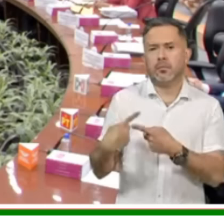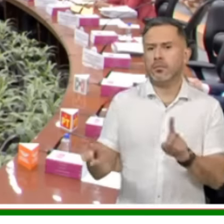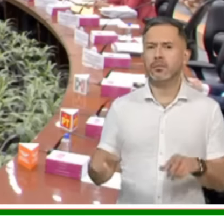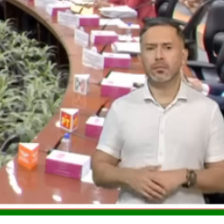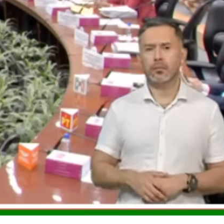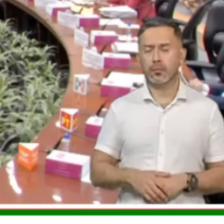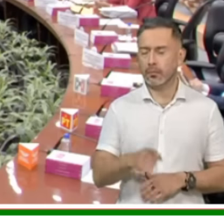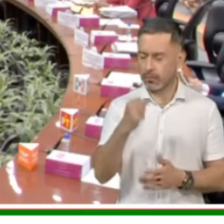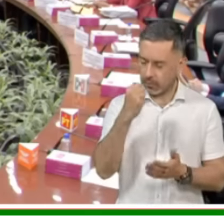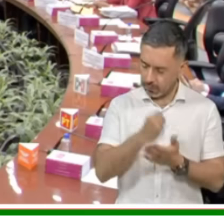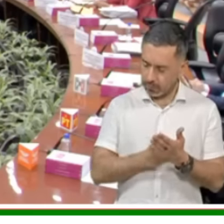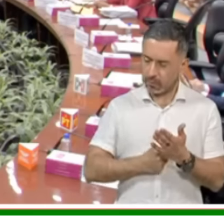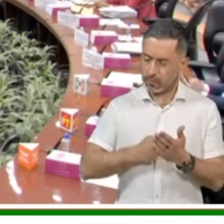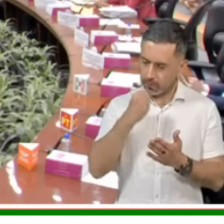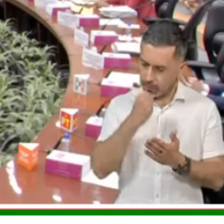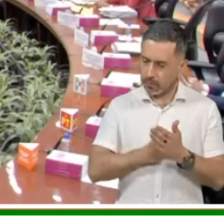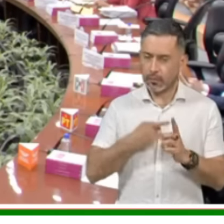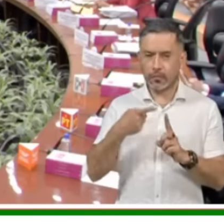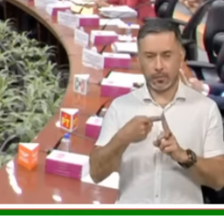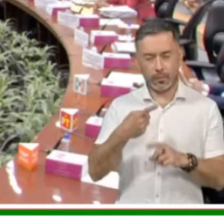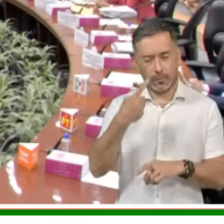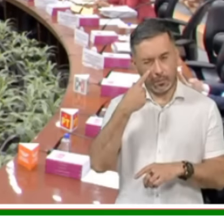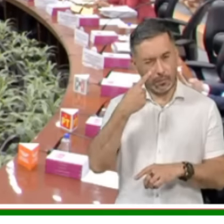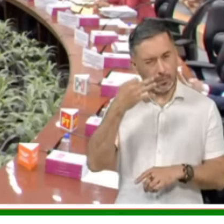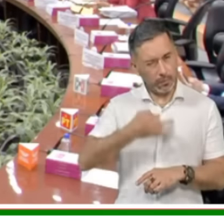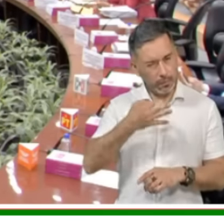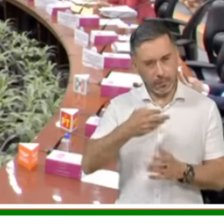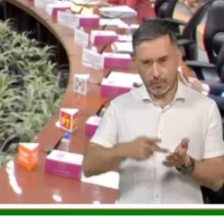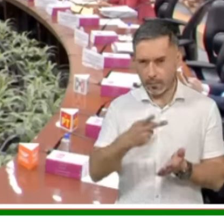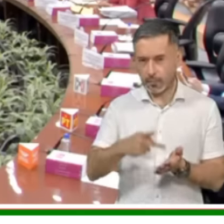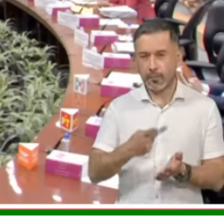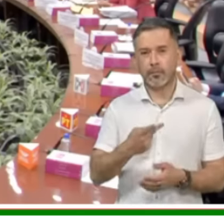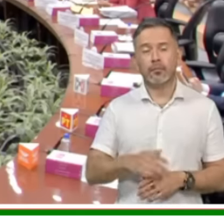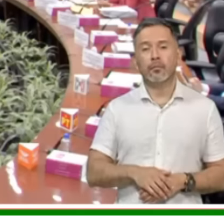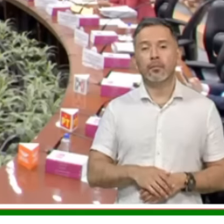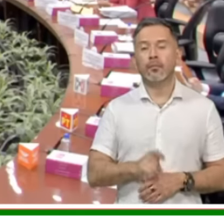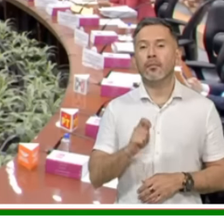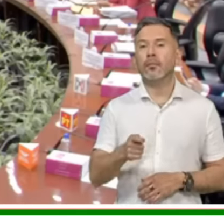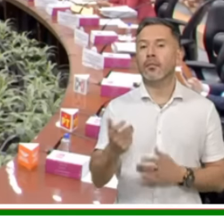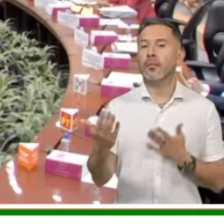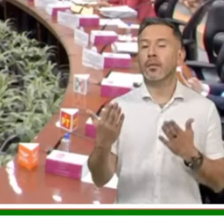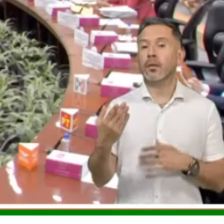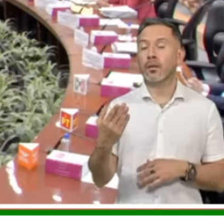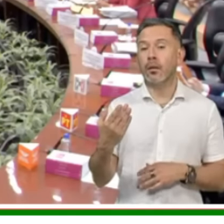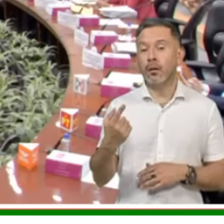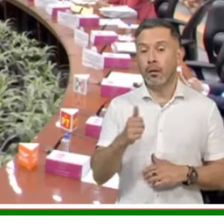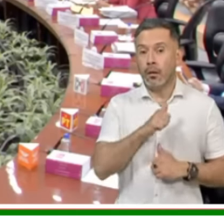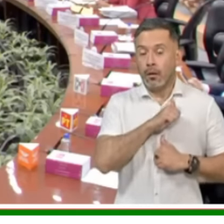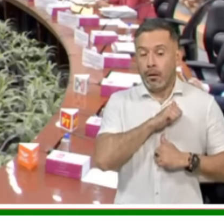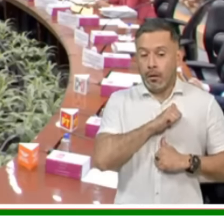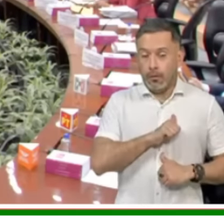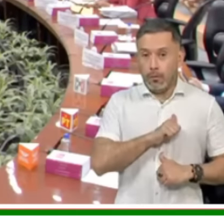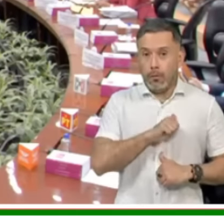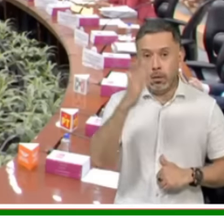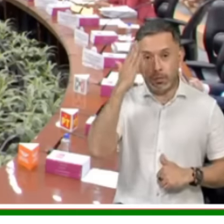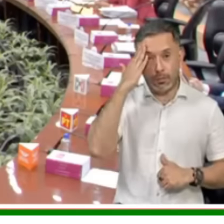en equiparar constantemente que la autoridad que tiene